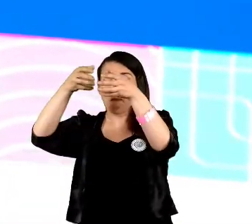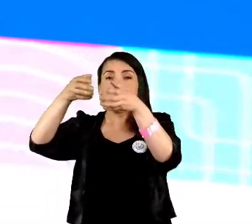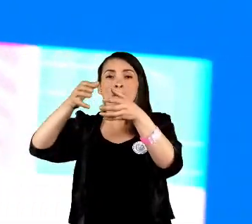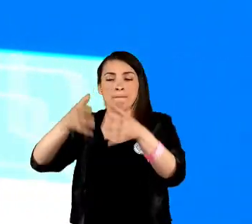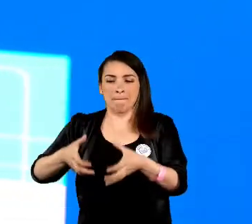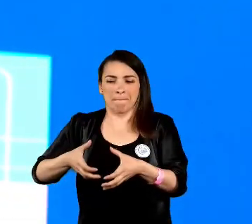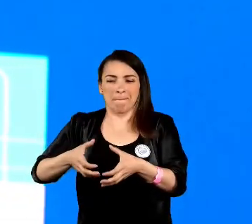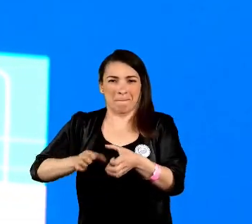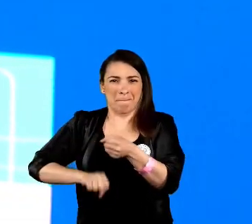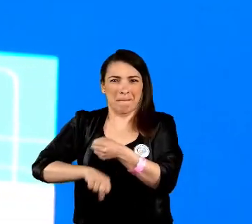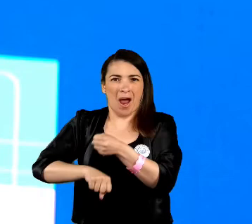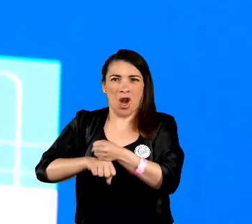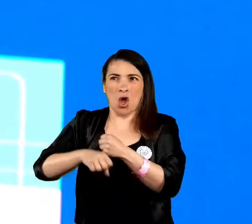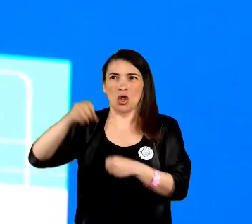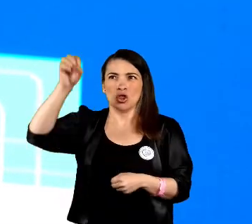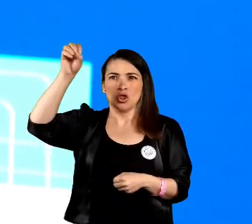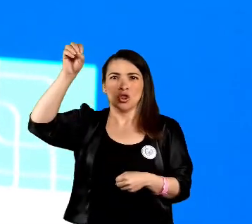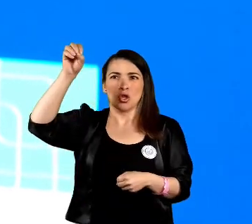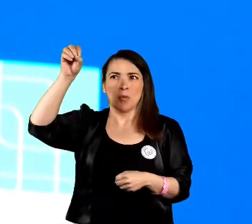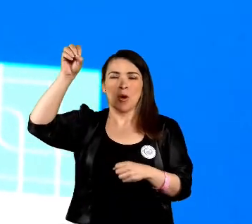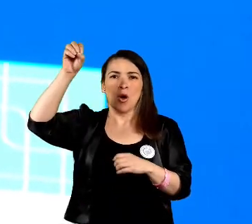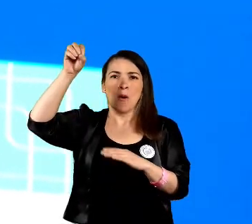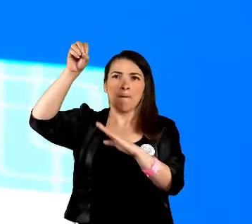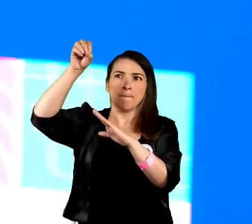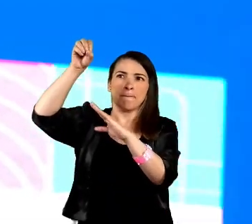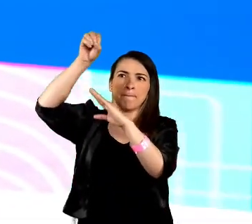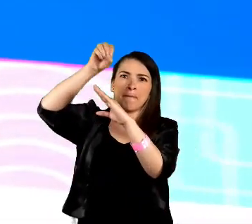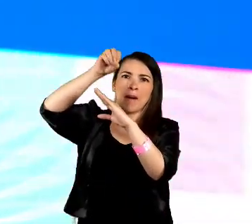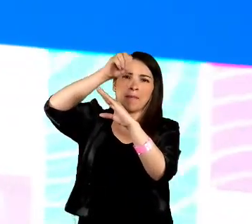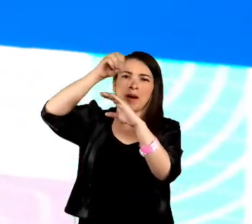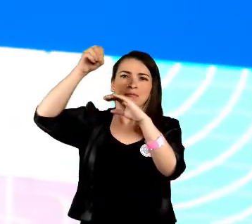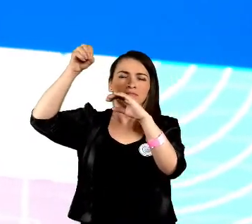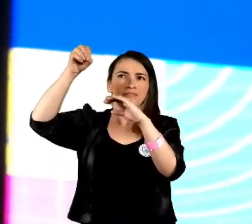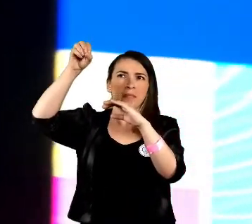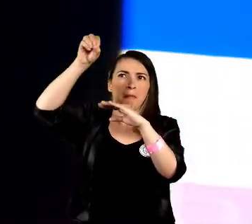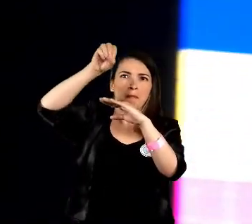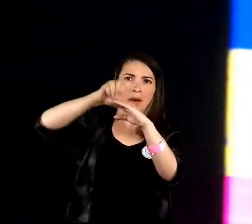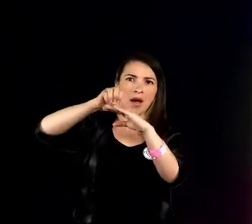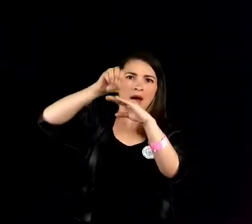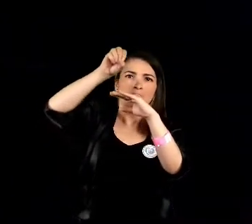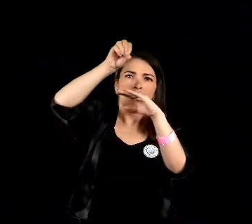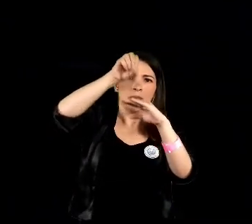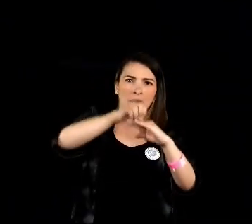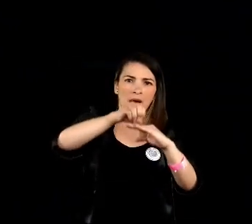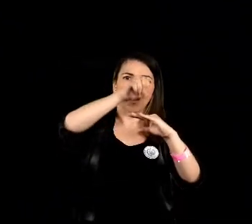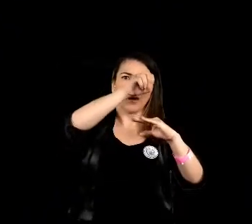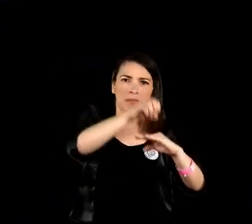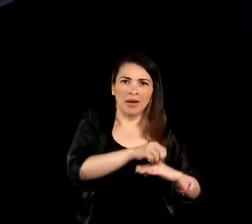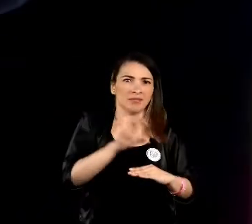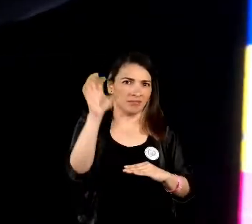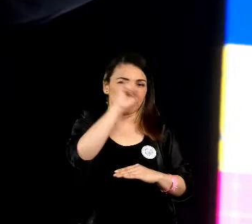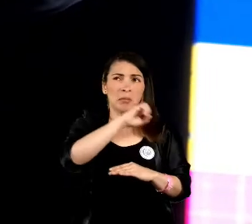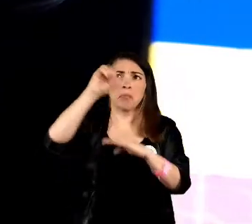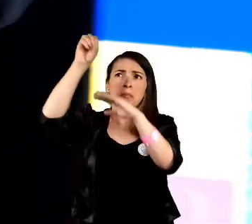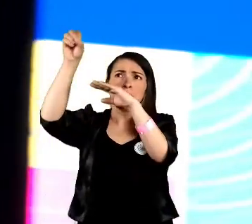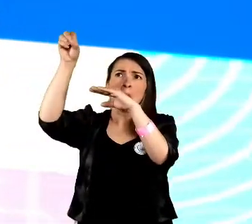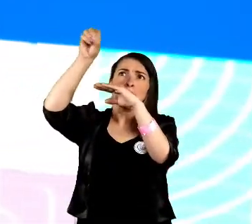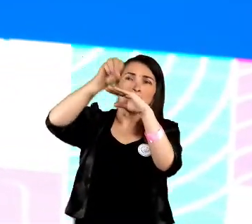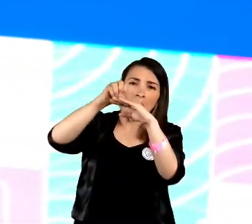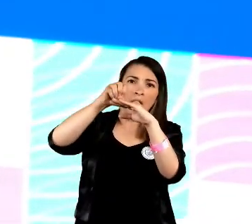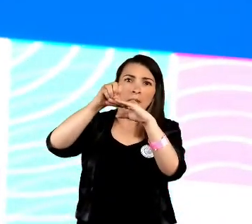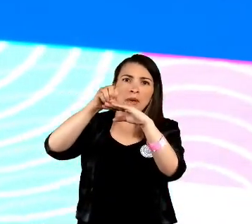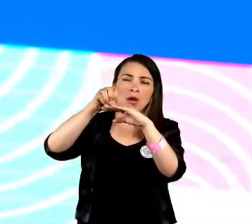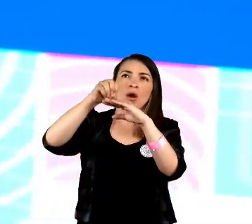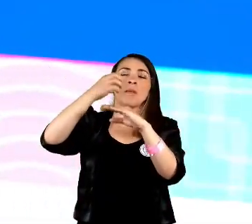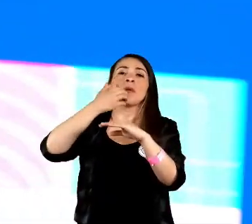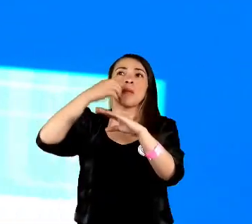volver al escalón anterior eso es desarrollo está porque el crecimiento puedes tener puedes ganar puedes levantar